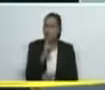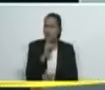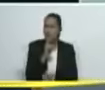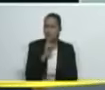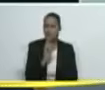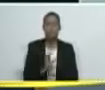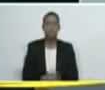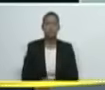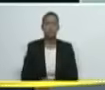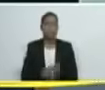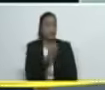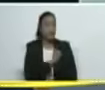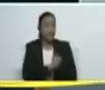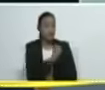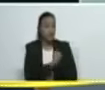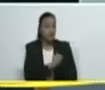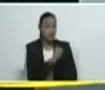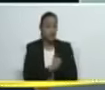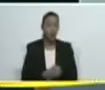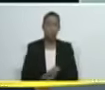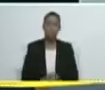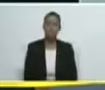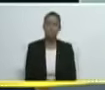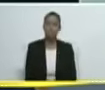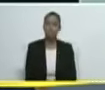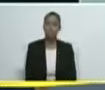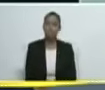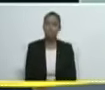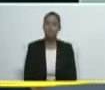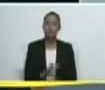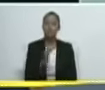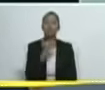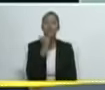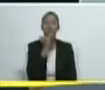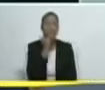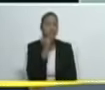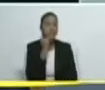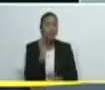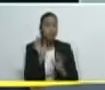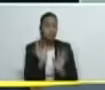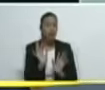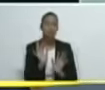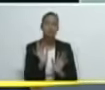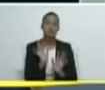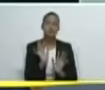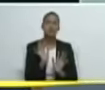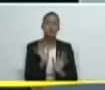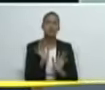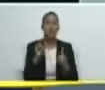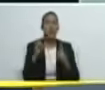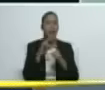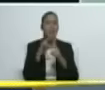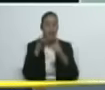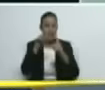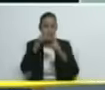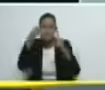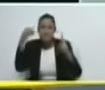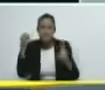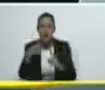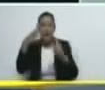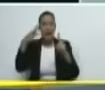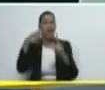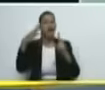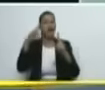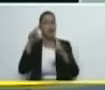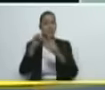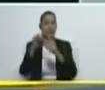el sacrificio. Si algo lo caracteriza, fue la frase mágica, el mantra que